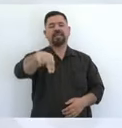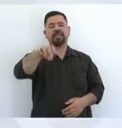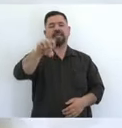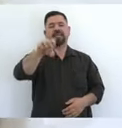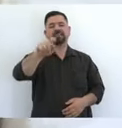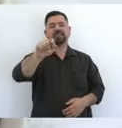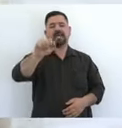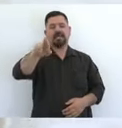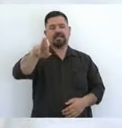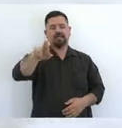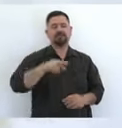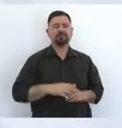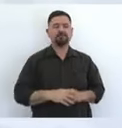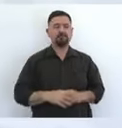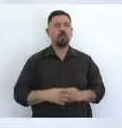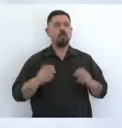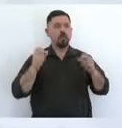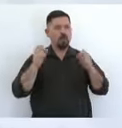les presento a los